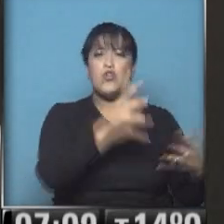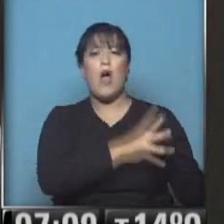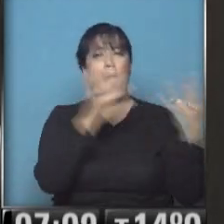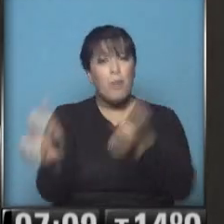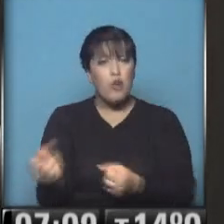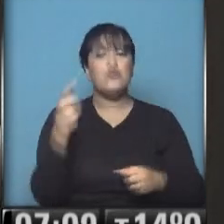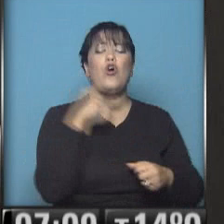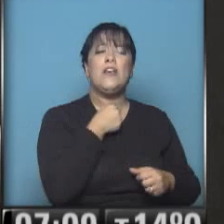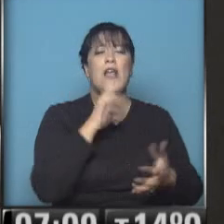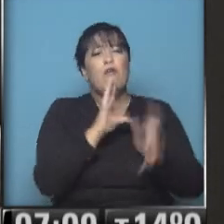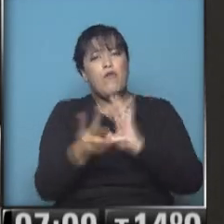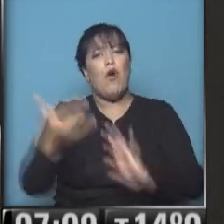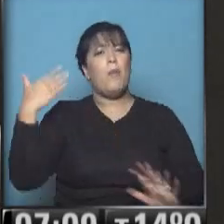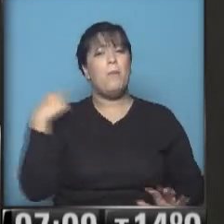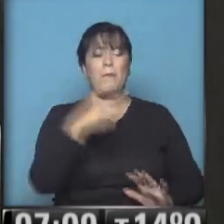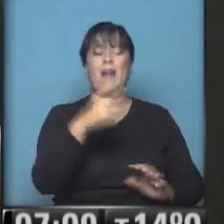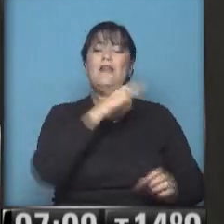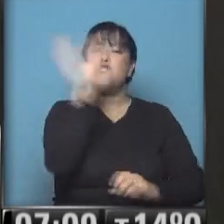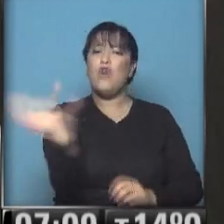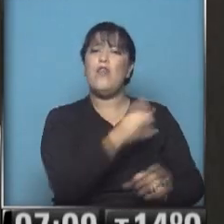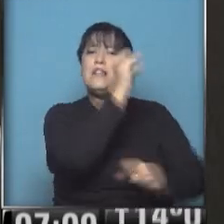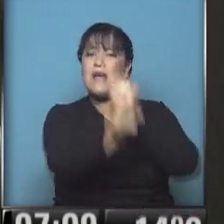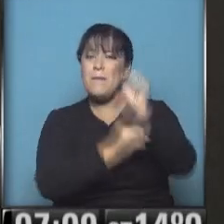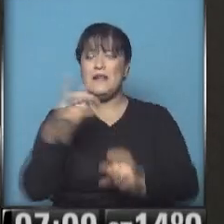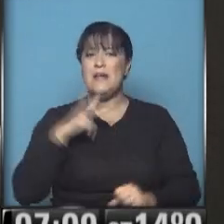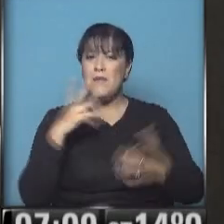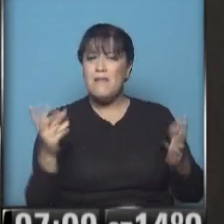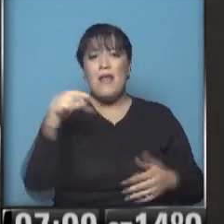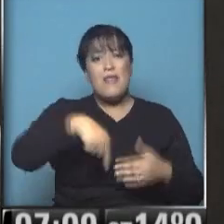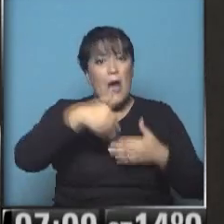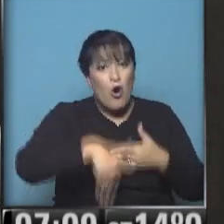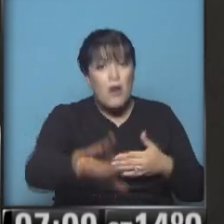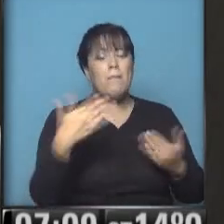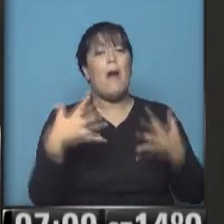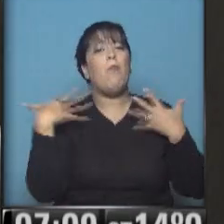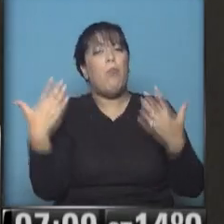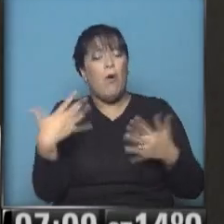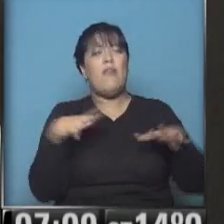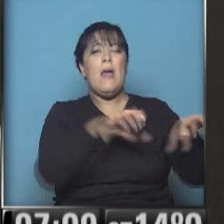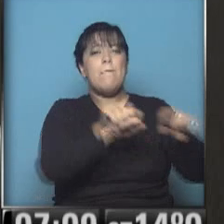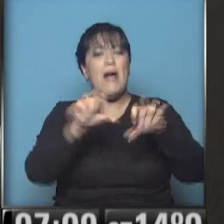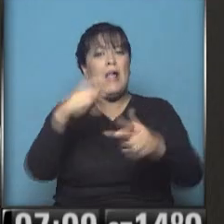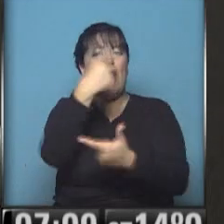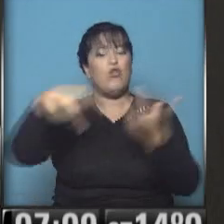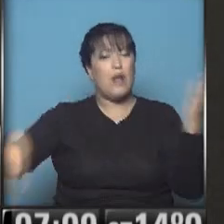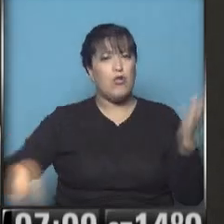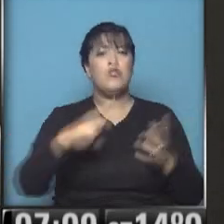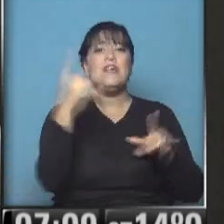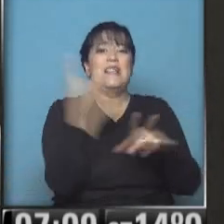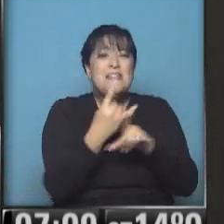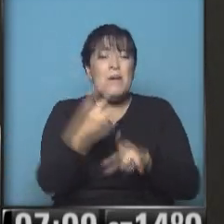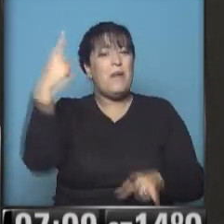un precedente a favor de todas sus empresas privadas que de ahora en más podrían embarcar activos de otros estados, siempre que consideren que